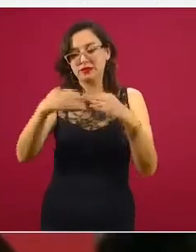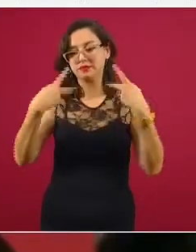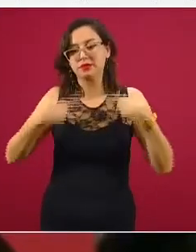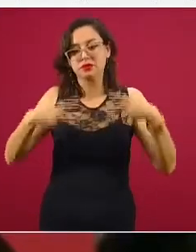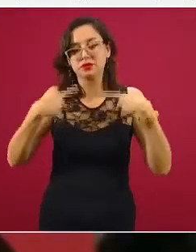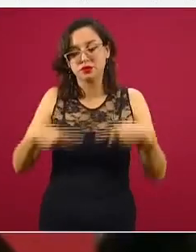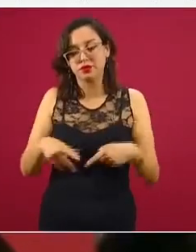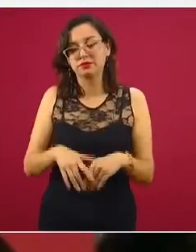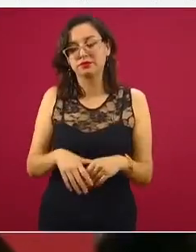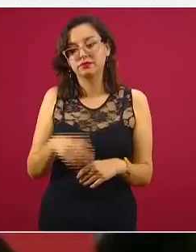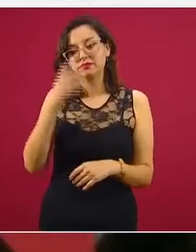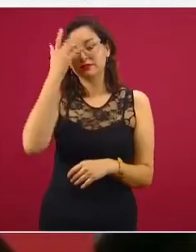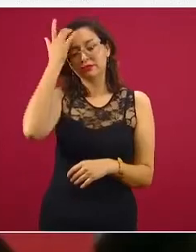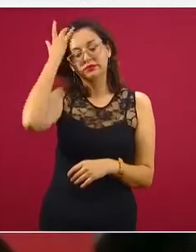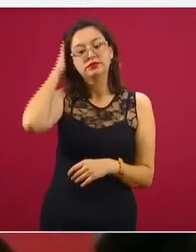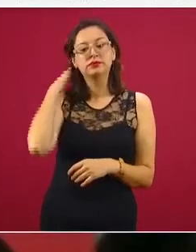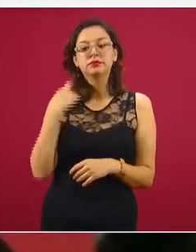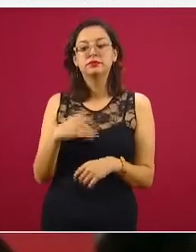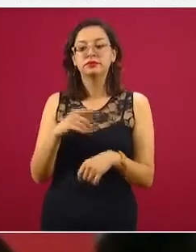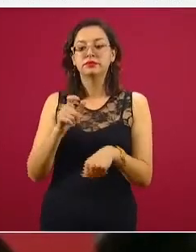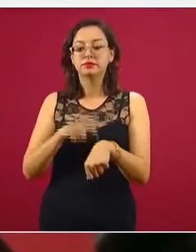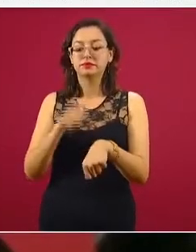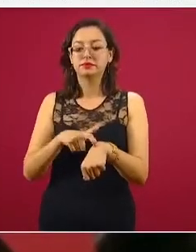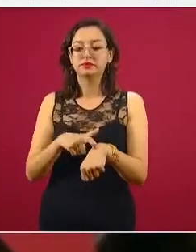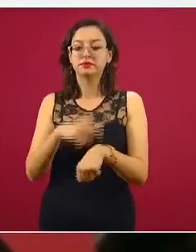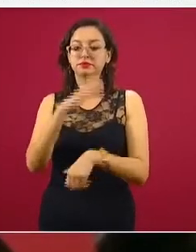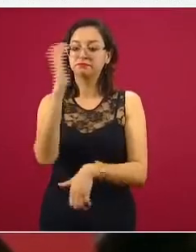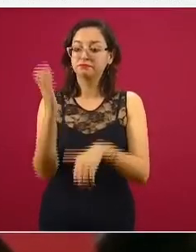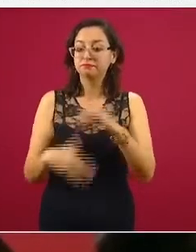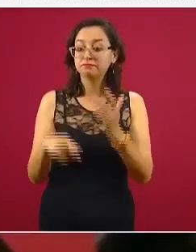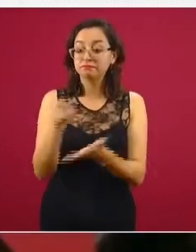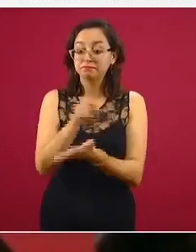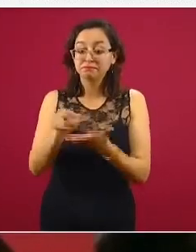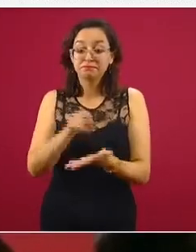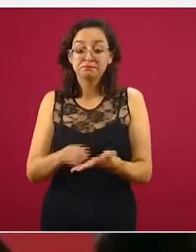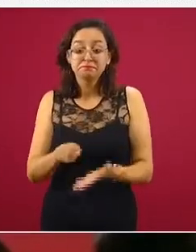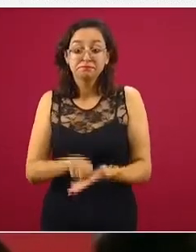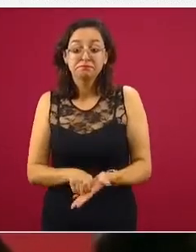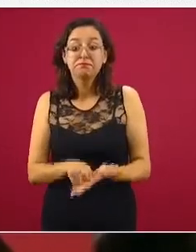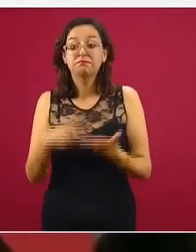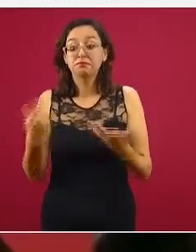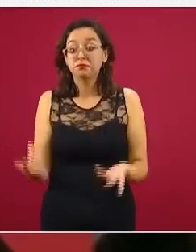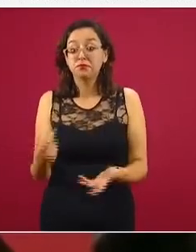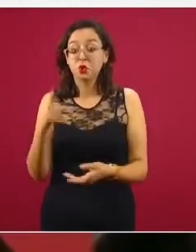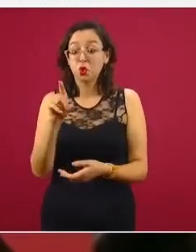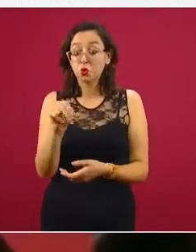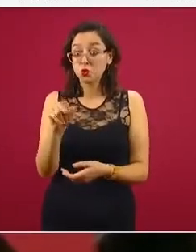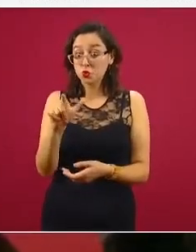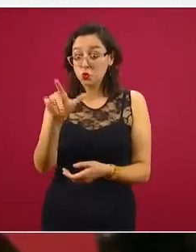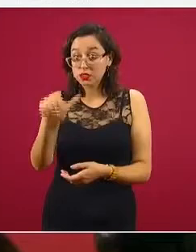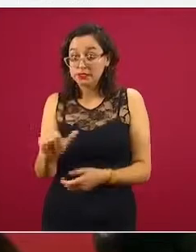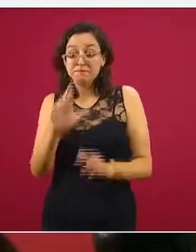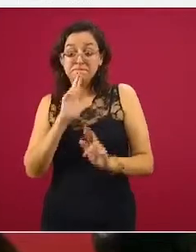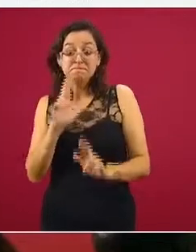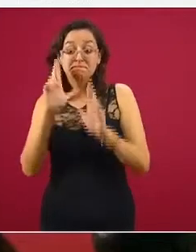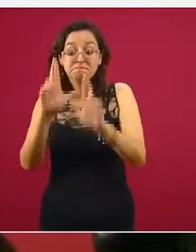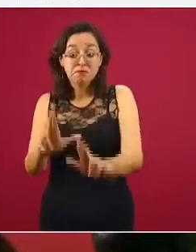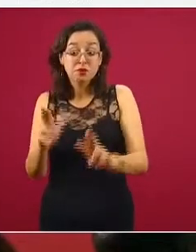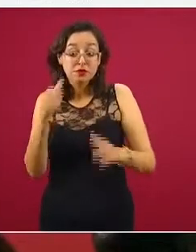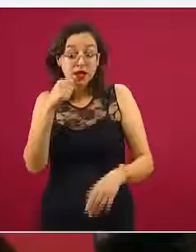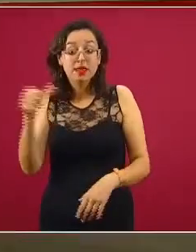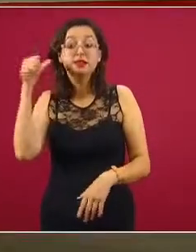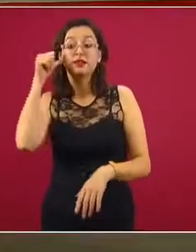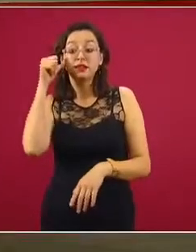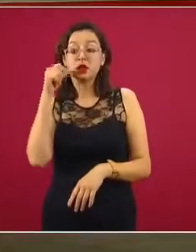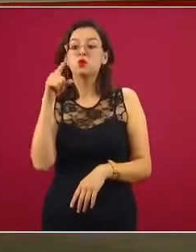personas. Se nos acabó el tiempo, apunten sus preguntas, espero que Dulce haya recibido respuesta a lo que preguntó ayer. A